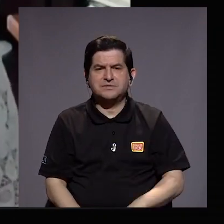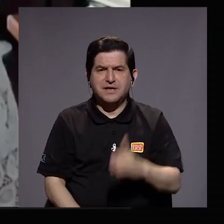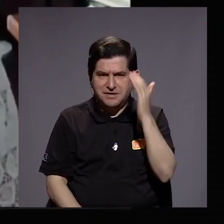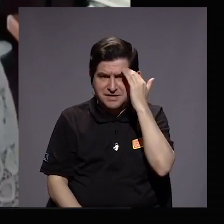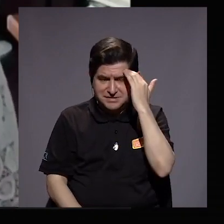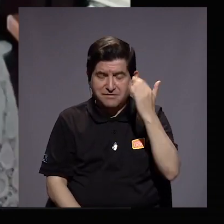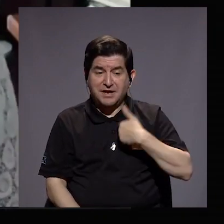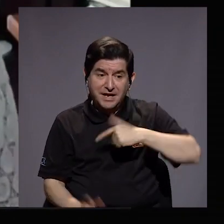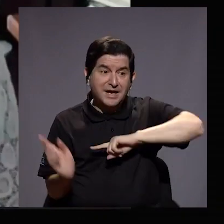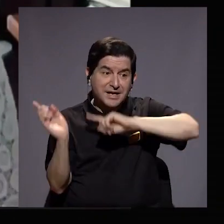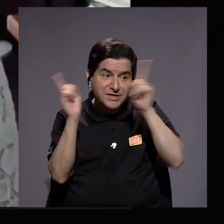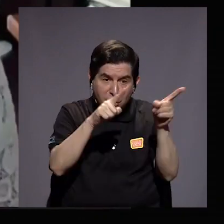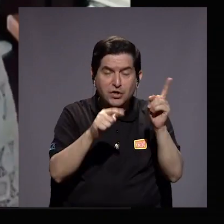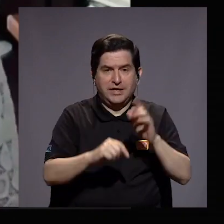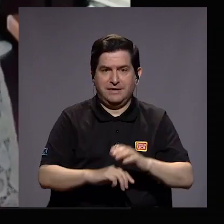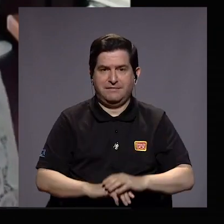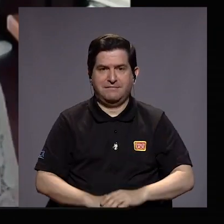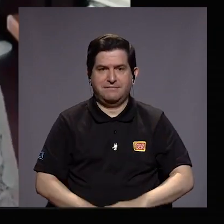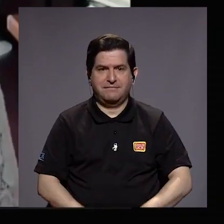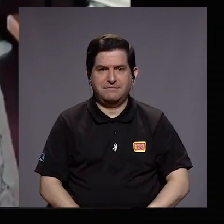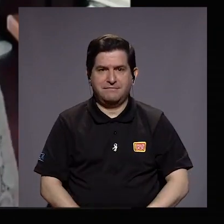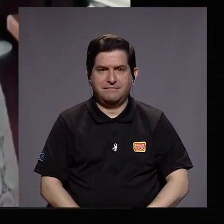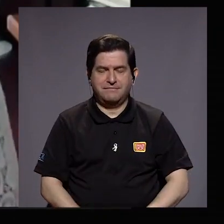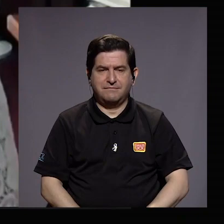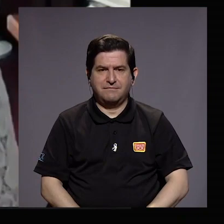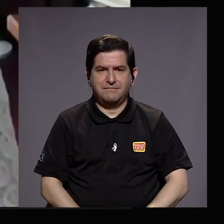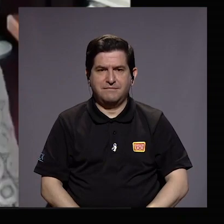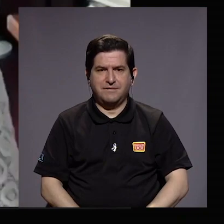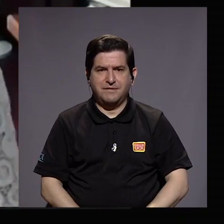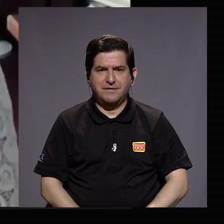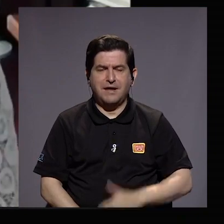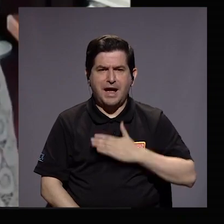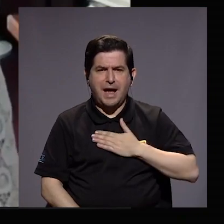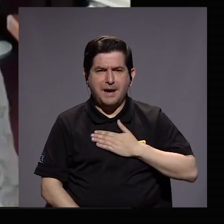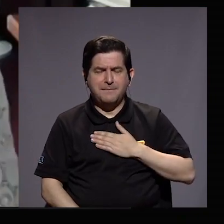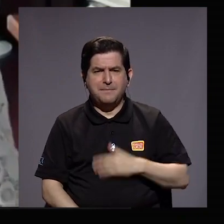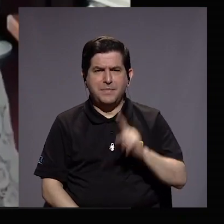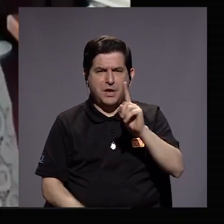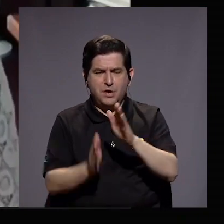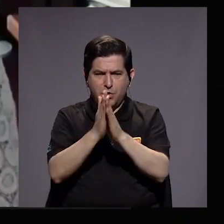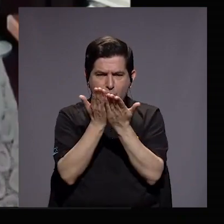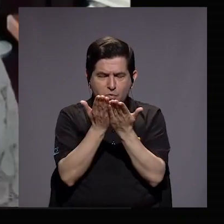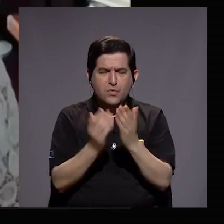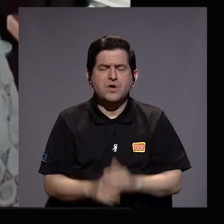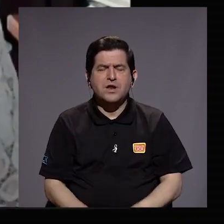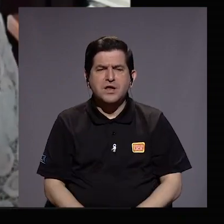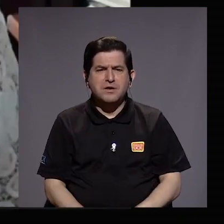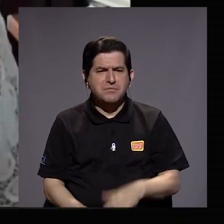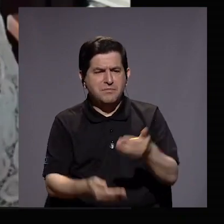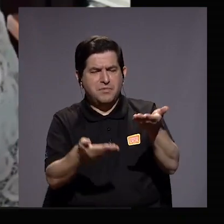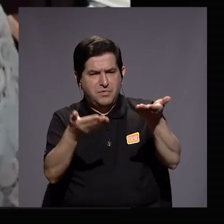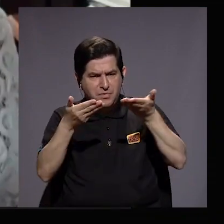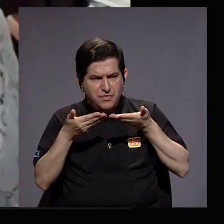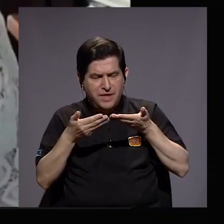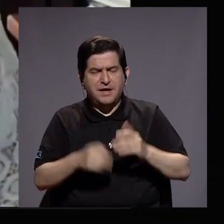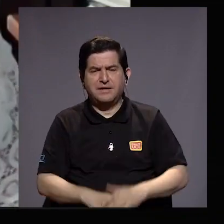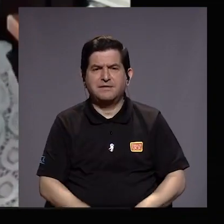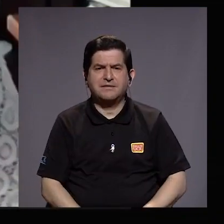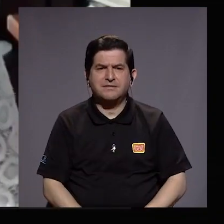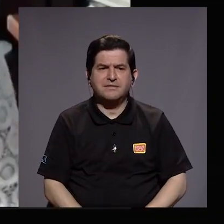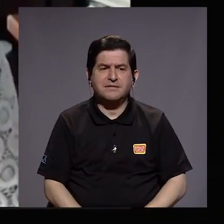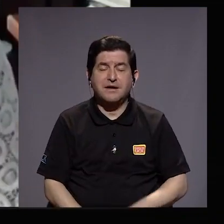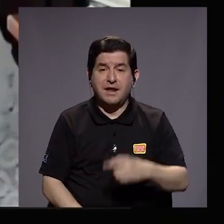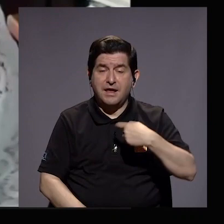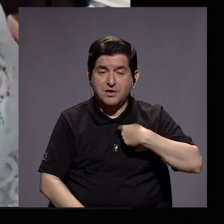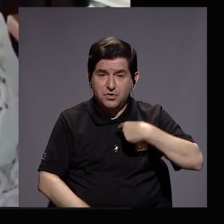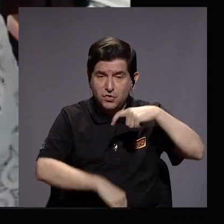estuvo aquí en Costa Rica sabiendo que yo iba para allá. Me mandó un libro sobre la acción de esa historia, y